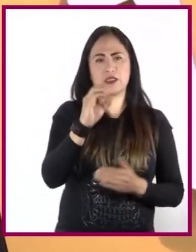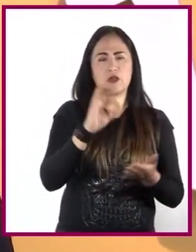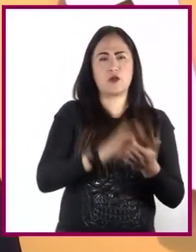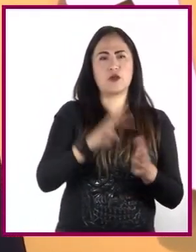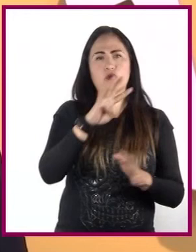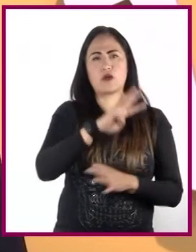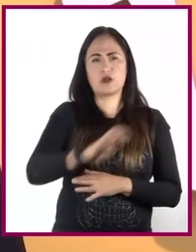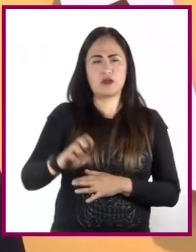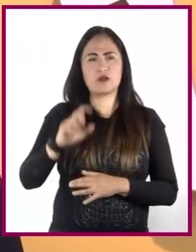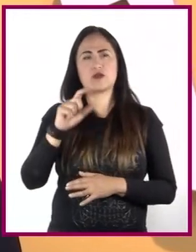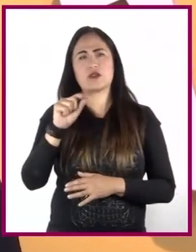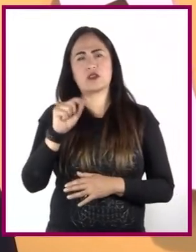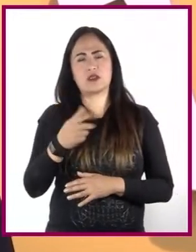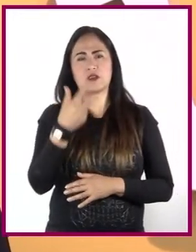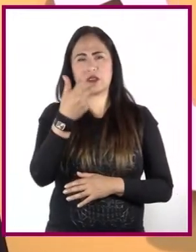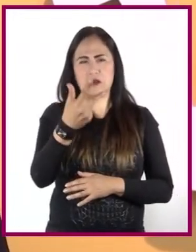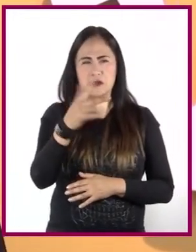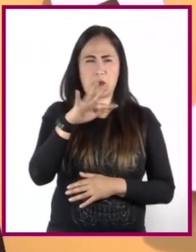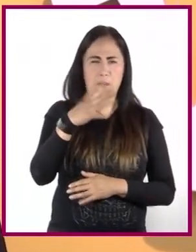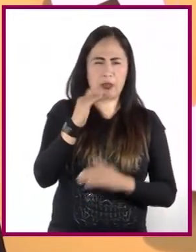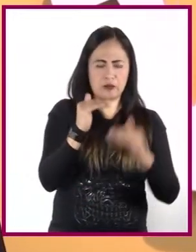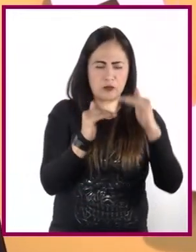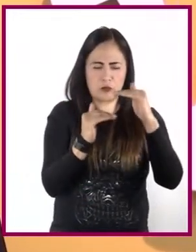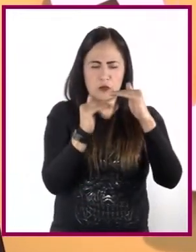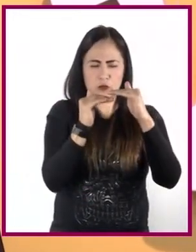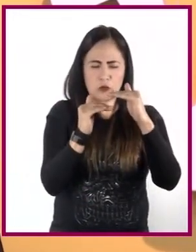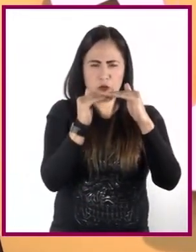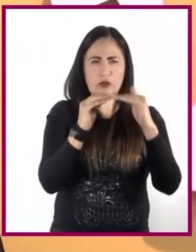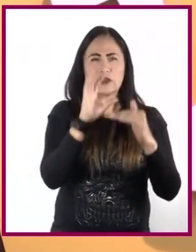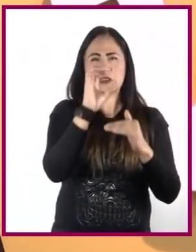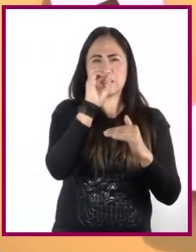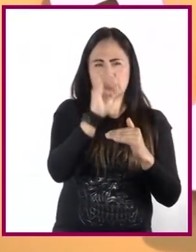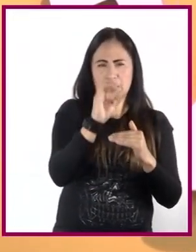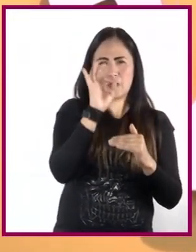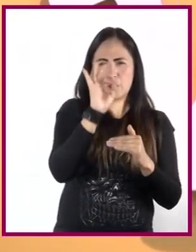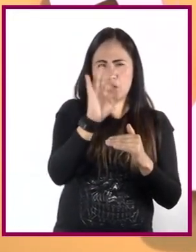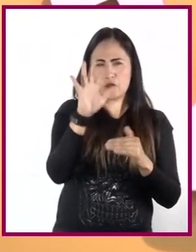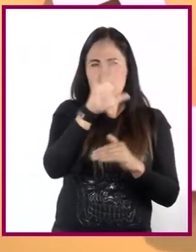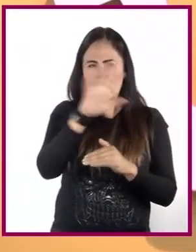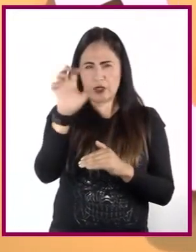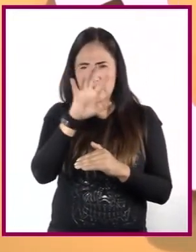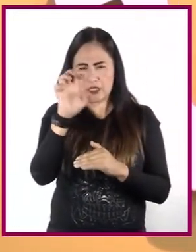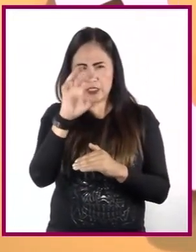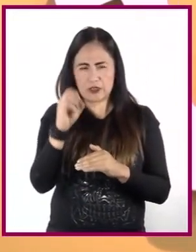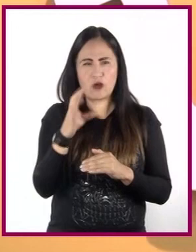0.478 es por defecto una aproximación a 0.500 por